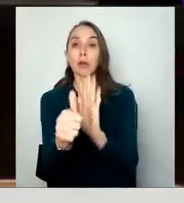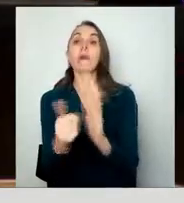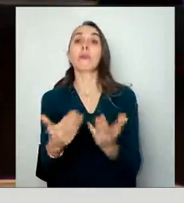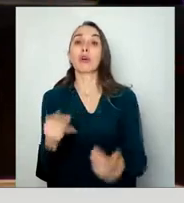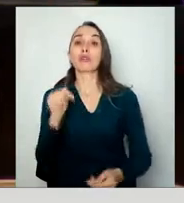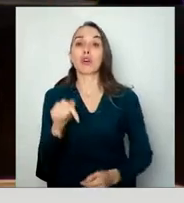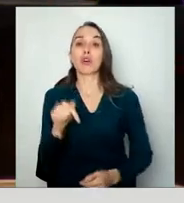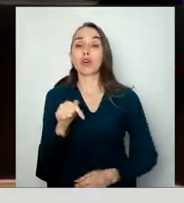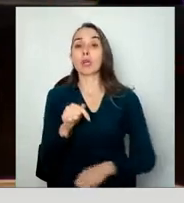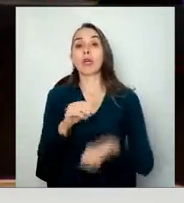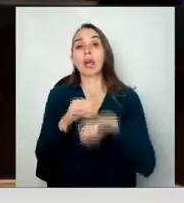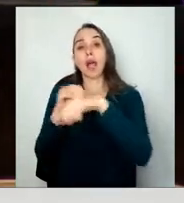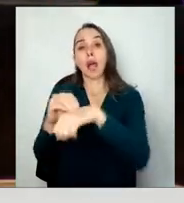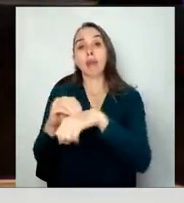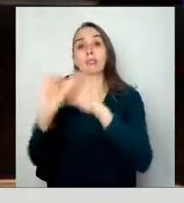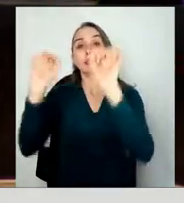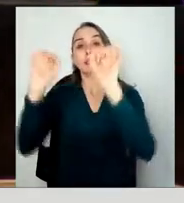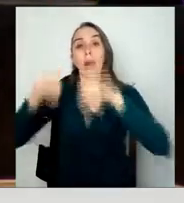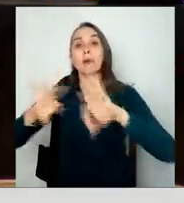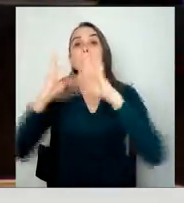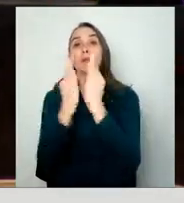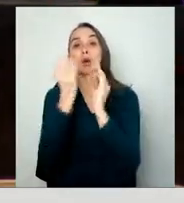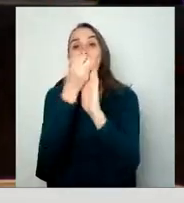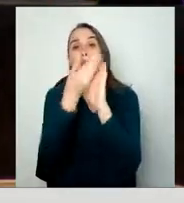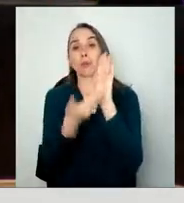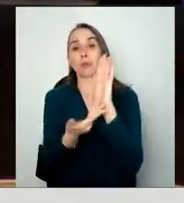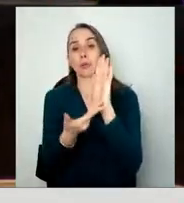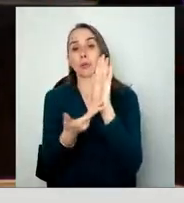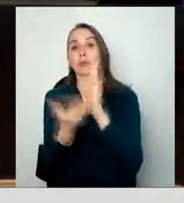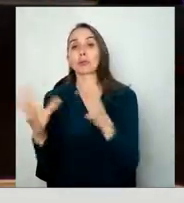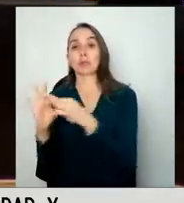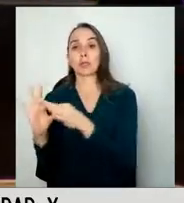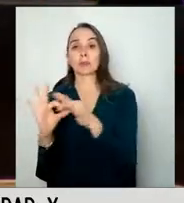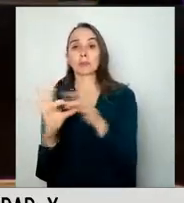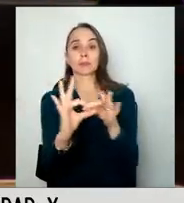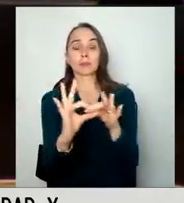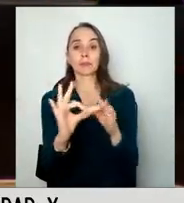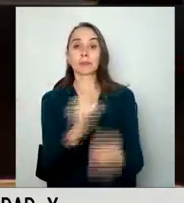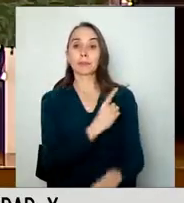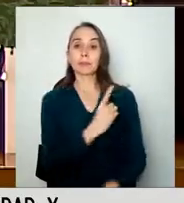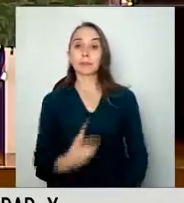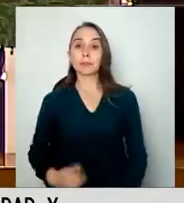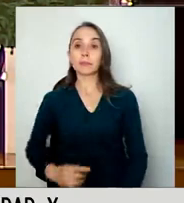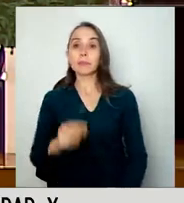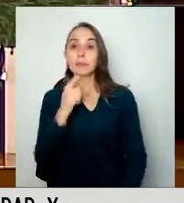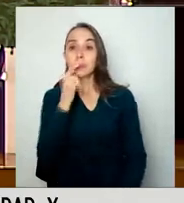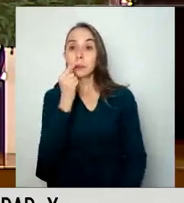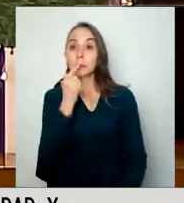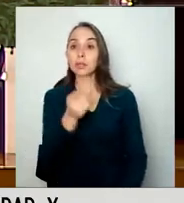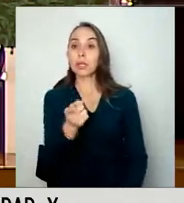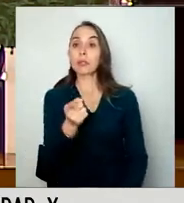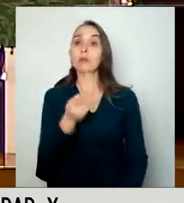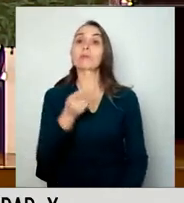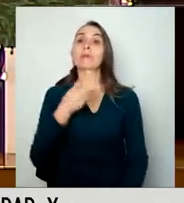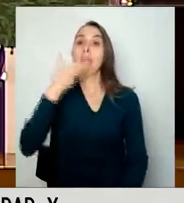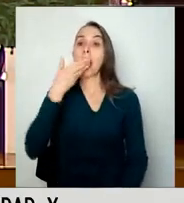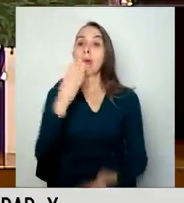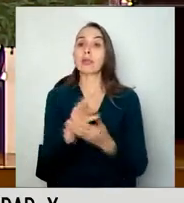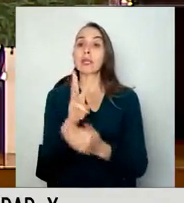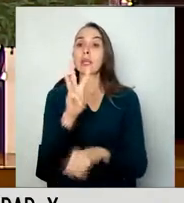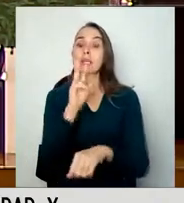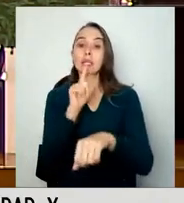recomendación es aprobarlo íntegramente Muchas gracias Gracias diputado le otorgo a continuación la palabra está por tres minutos